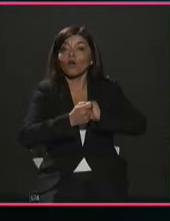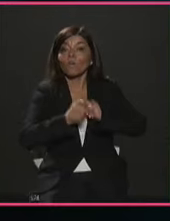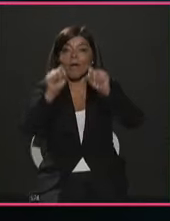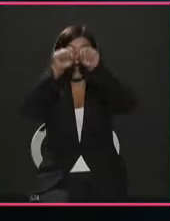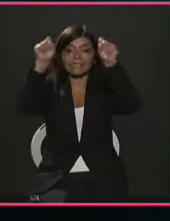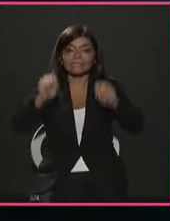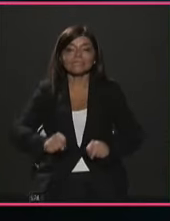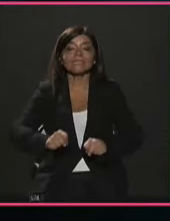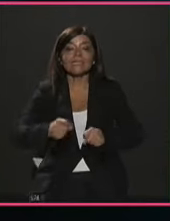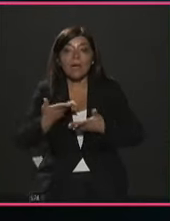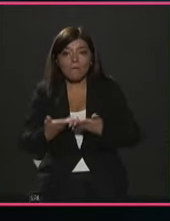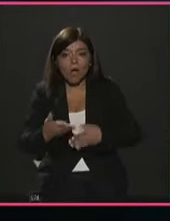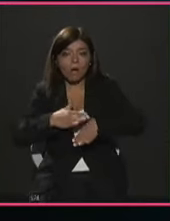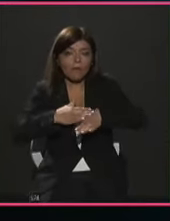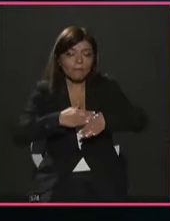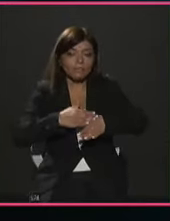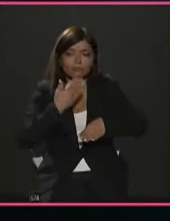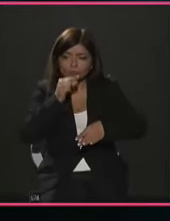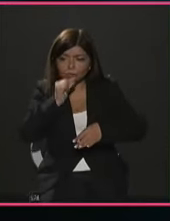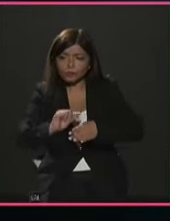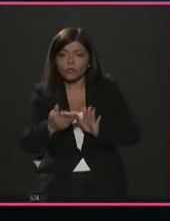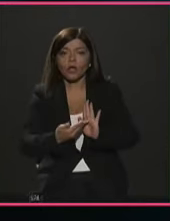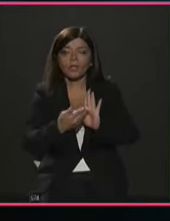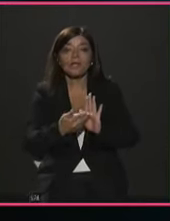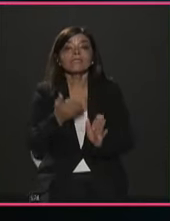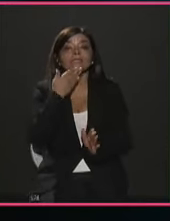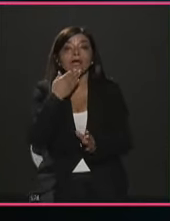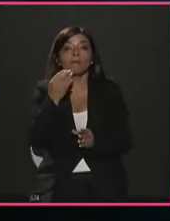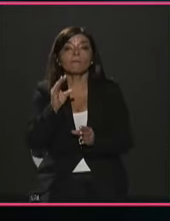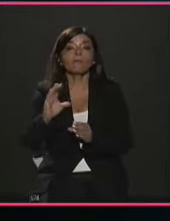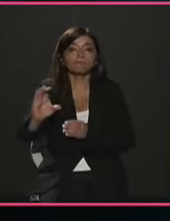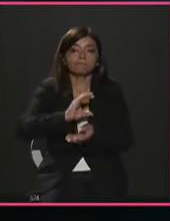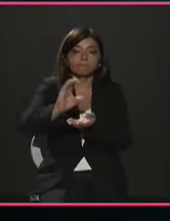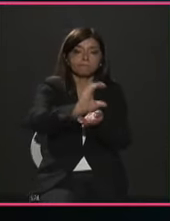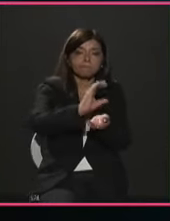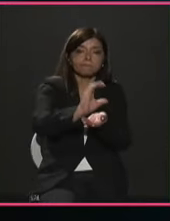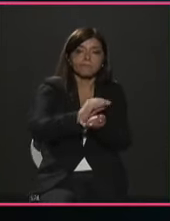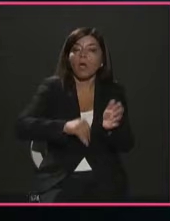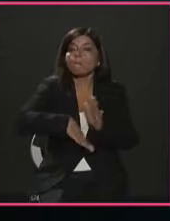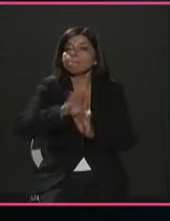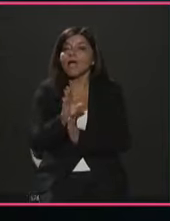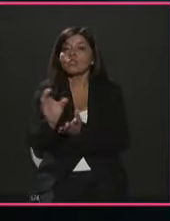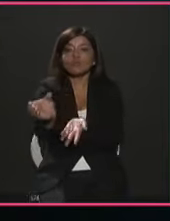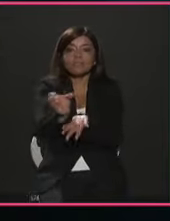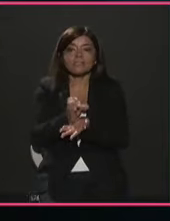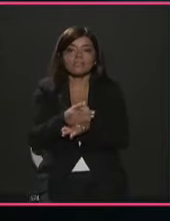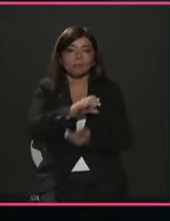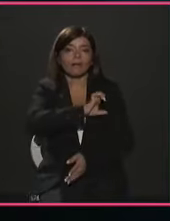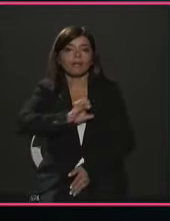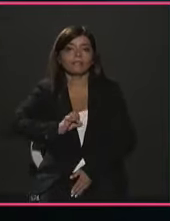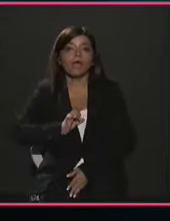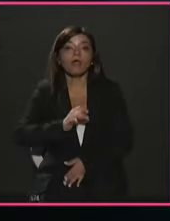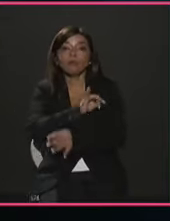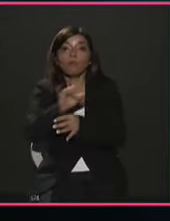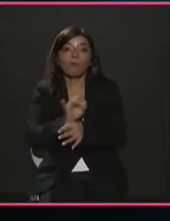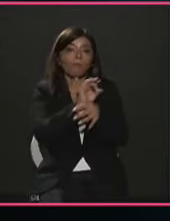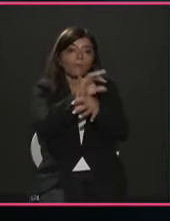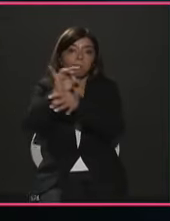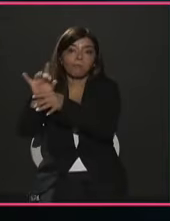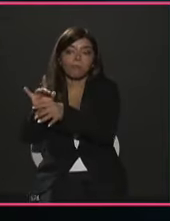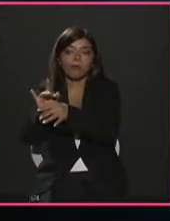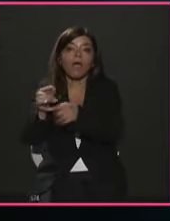sistema de permisos que hemos presentado recientemente pero también el recaudar mayores ingreso para el Estado para justamente destinar a